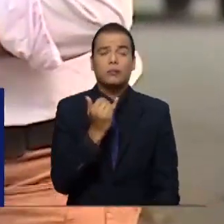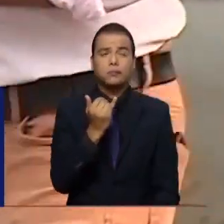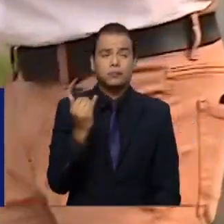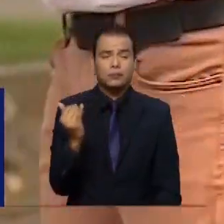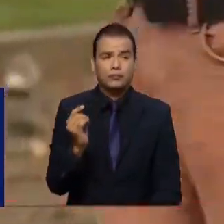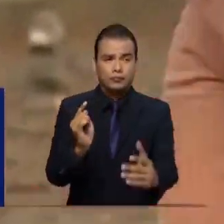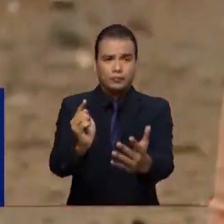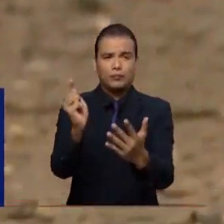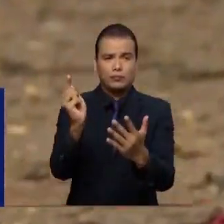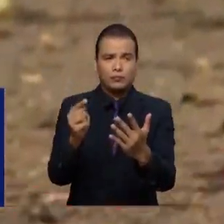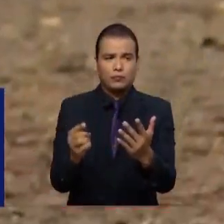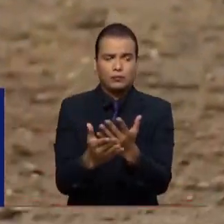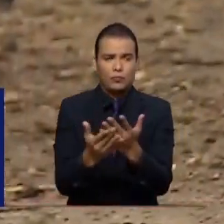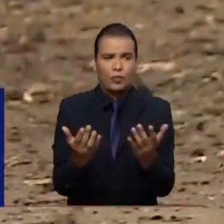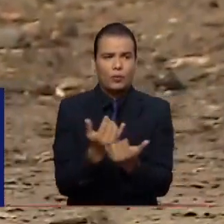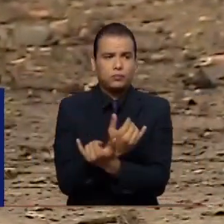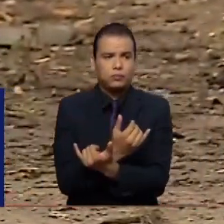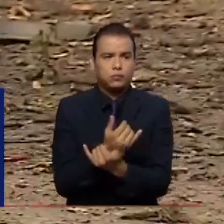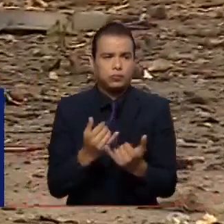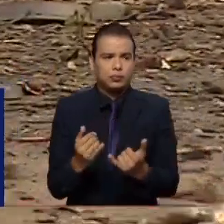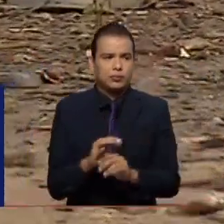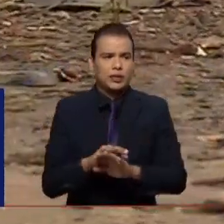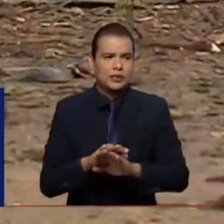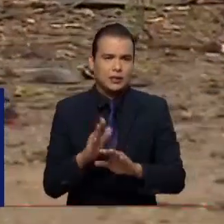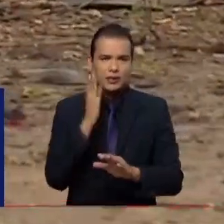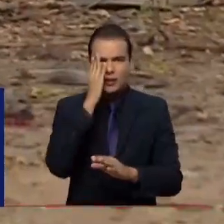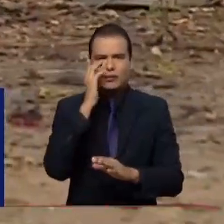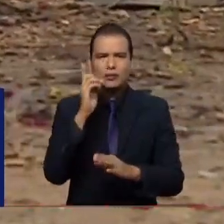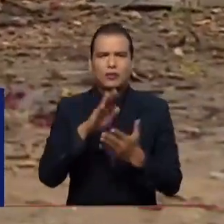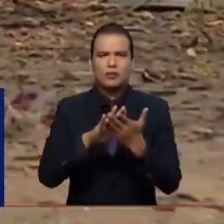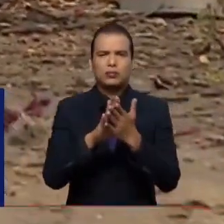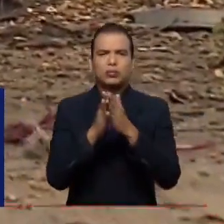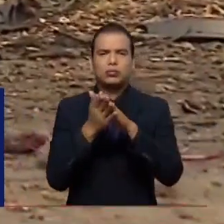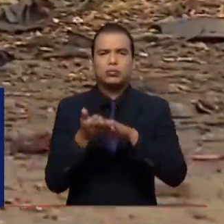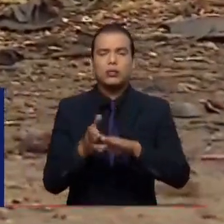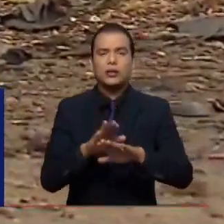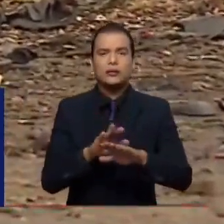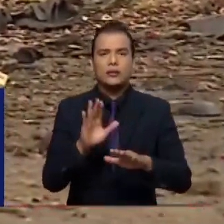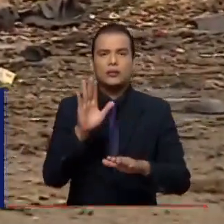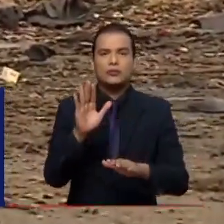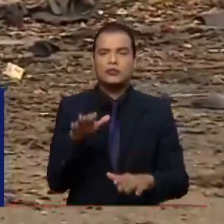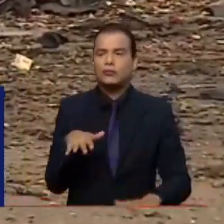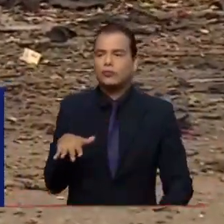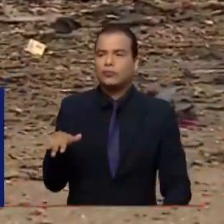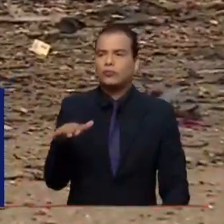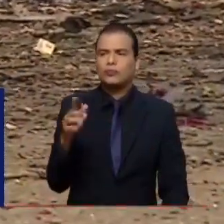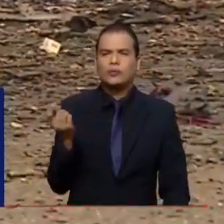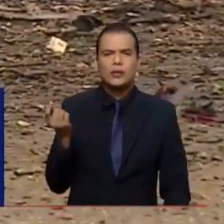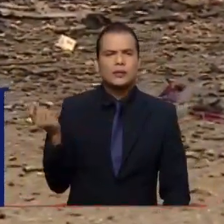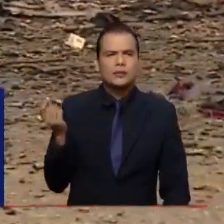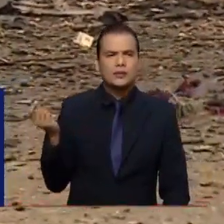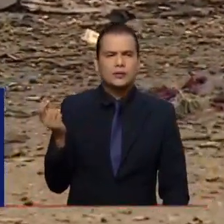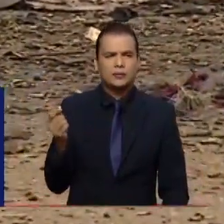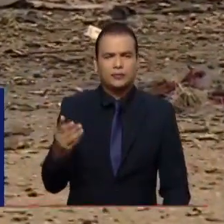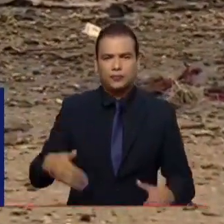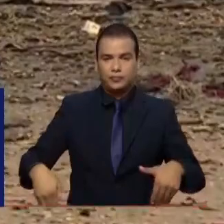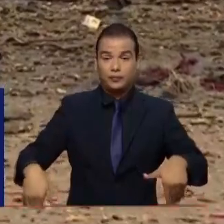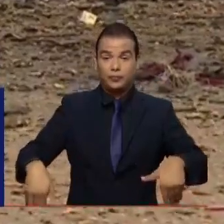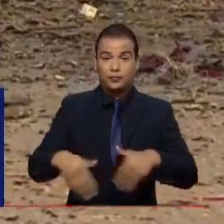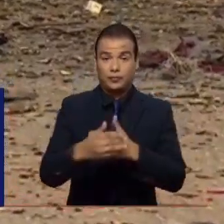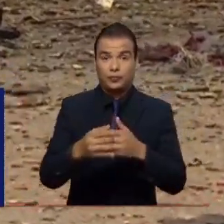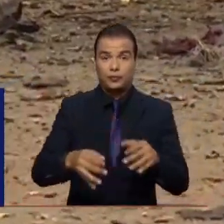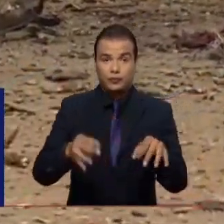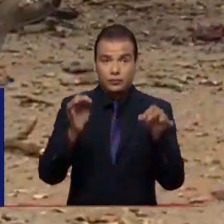que han quedado esparcidos en todo este lugar, muy cerca, al lado precisamente de esta vía. Este